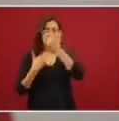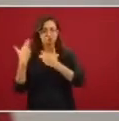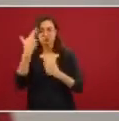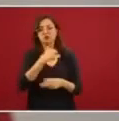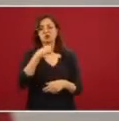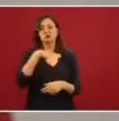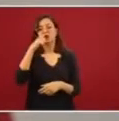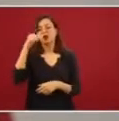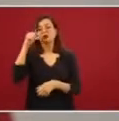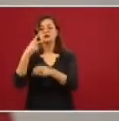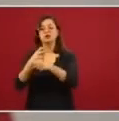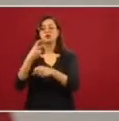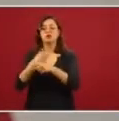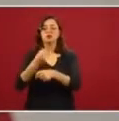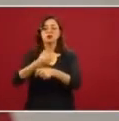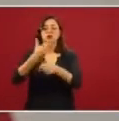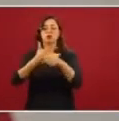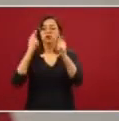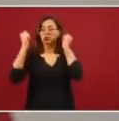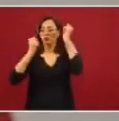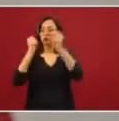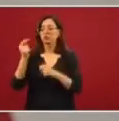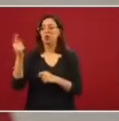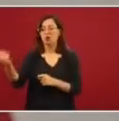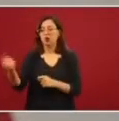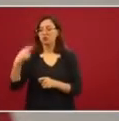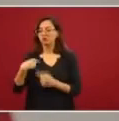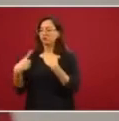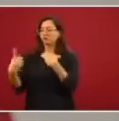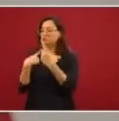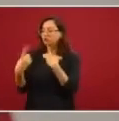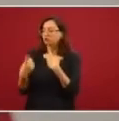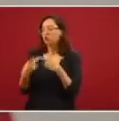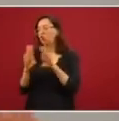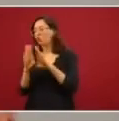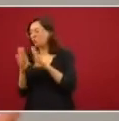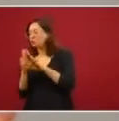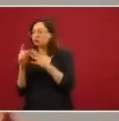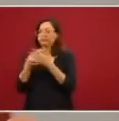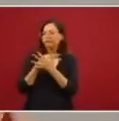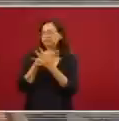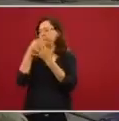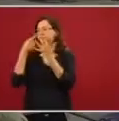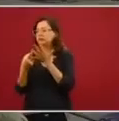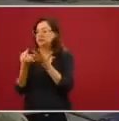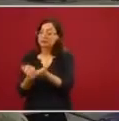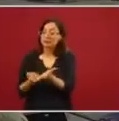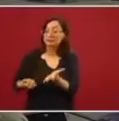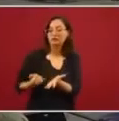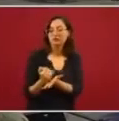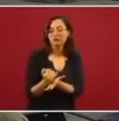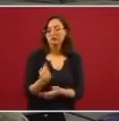el subsecretario de turismo y estuvimos viendo las distintas posibilidades no se ha tomado una decisión completa